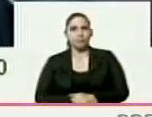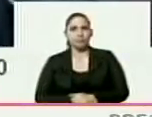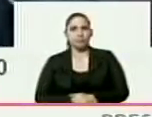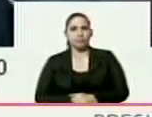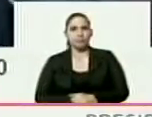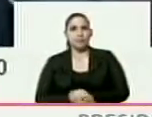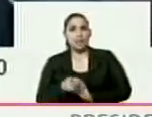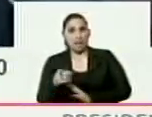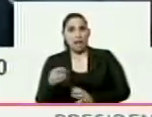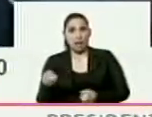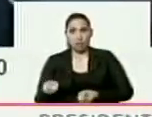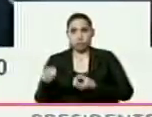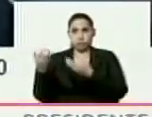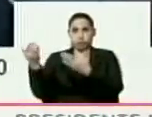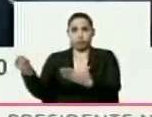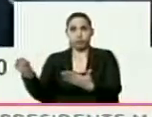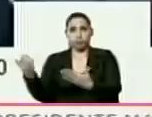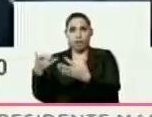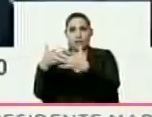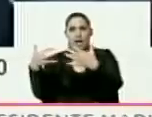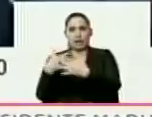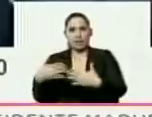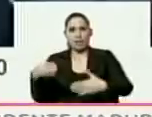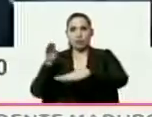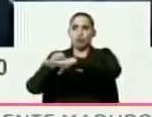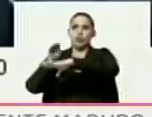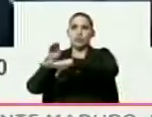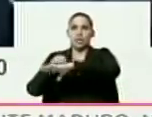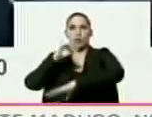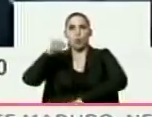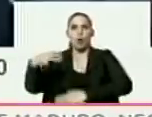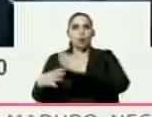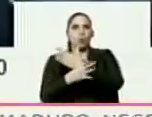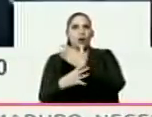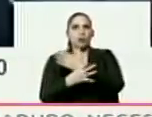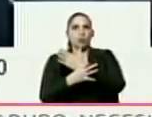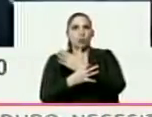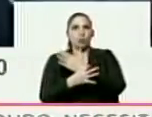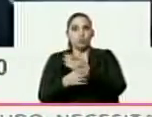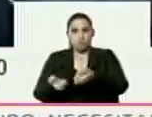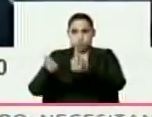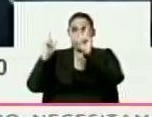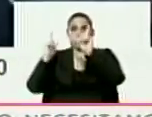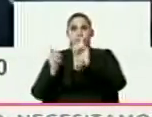Él envió una carta solicitándole a Juan Guaidó que procediera